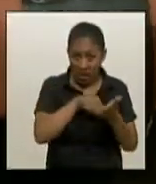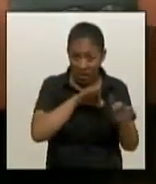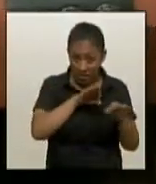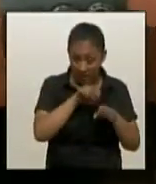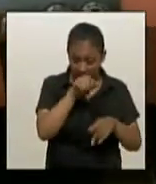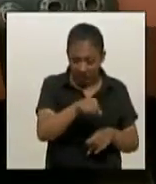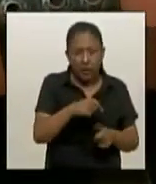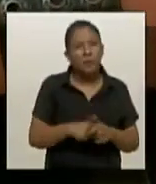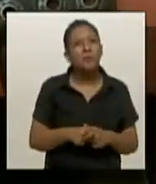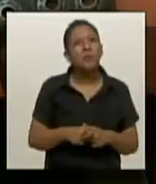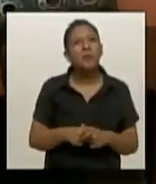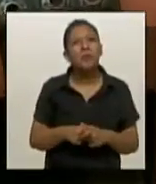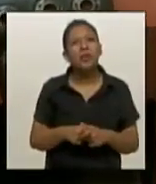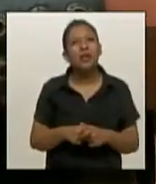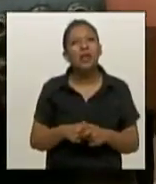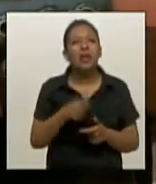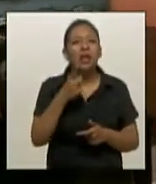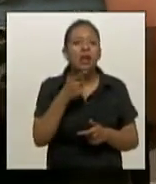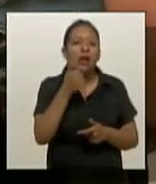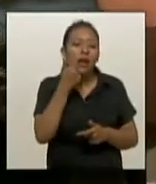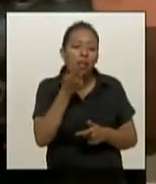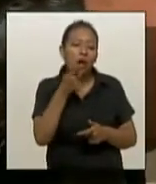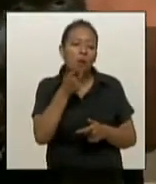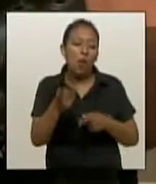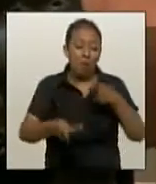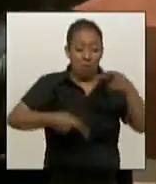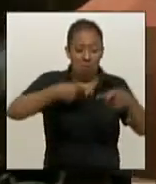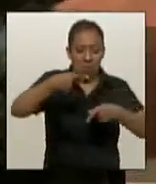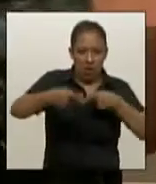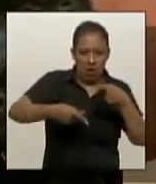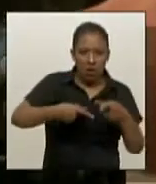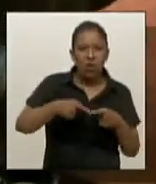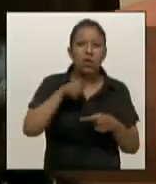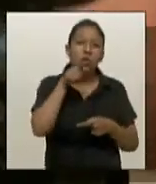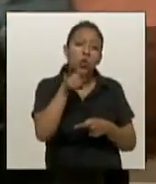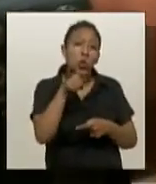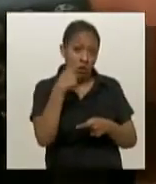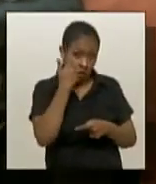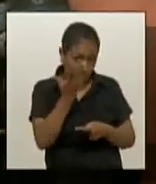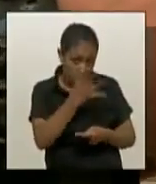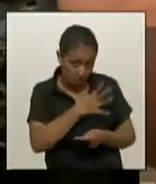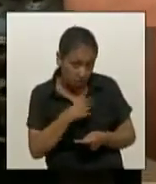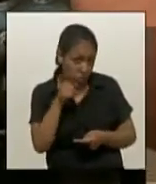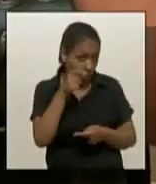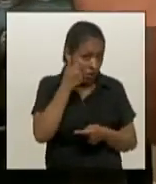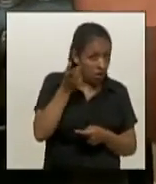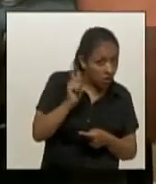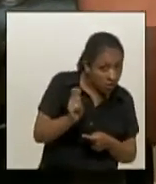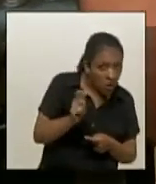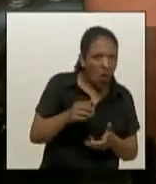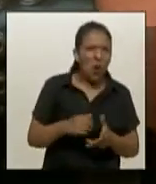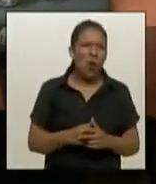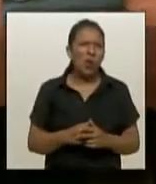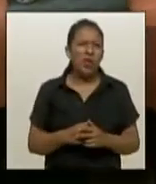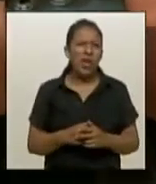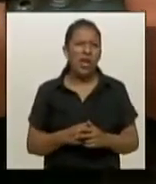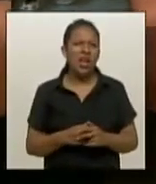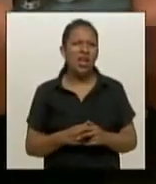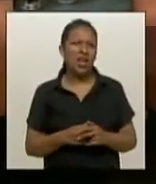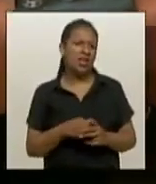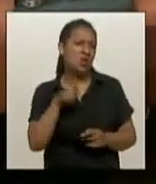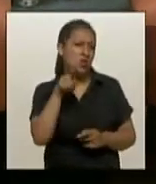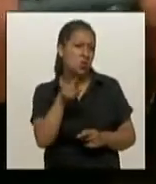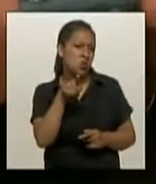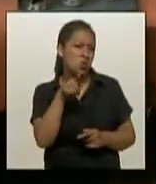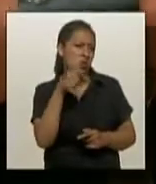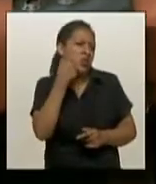de disuadirme con ciertas preguntas. Si voy a tener hijos, si voy a tener novia, si voy a